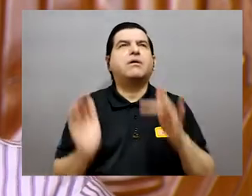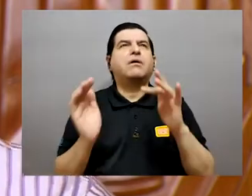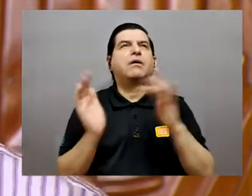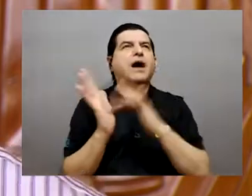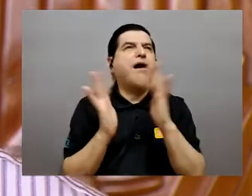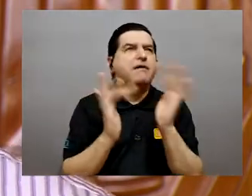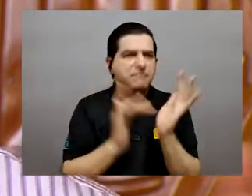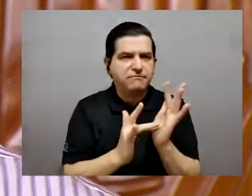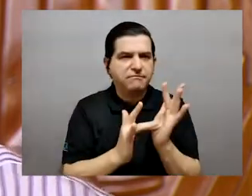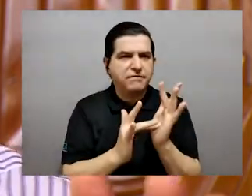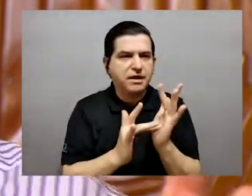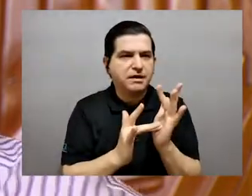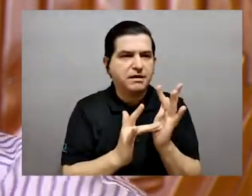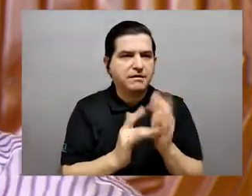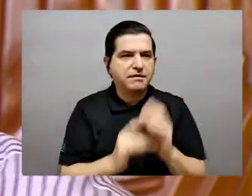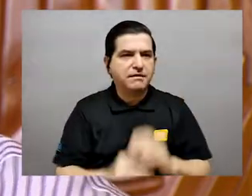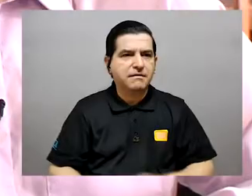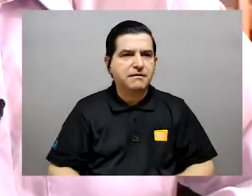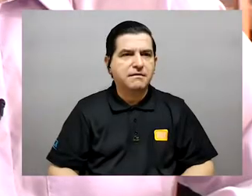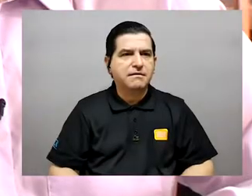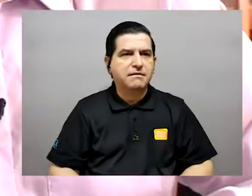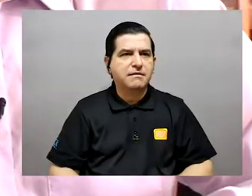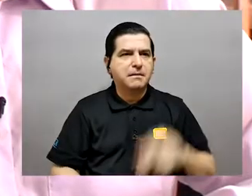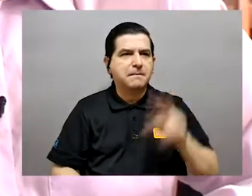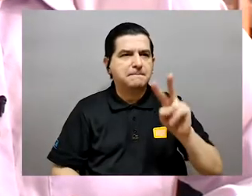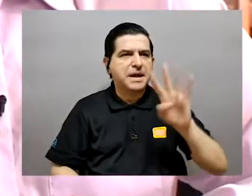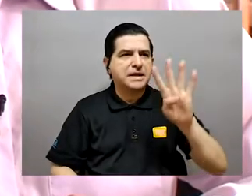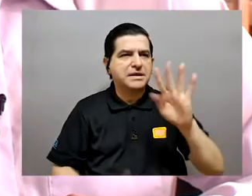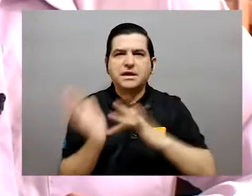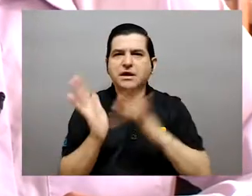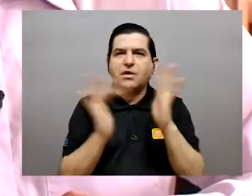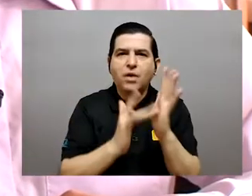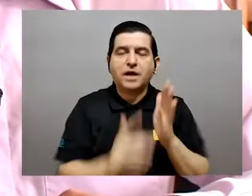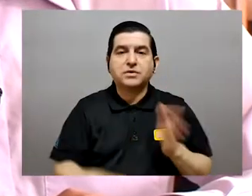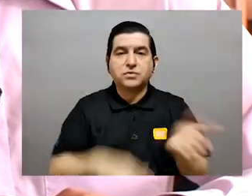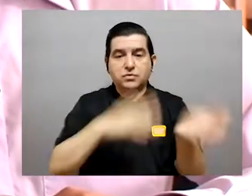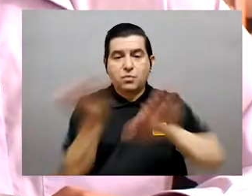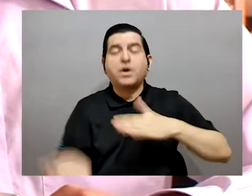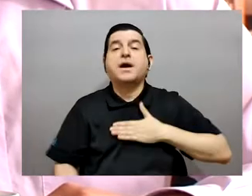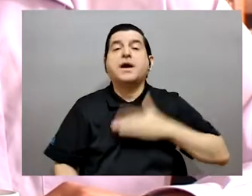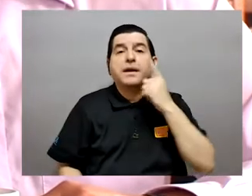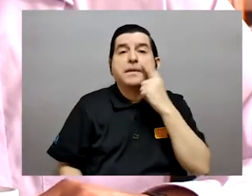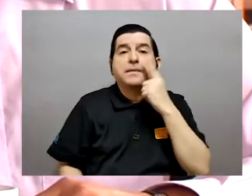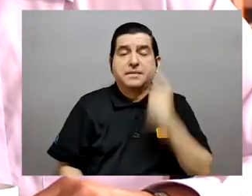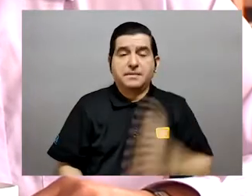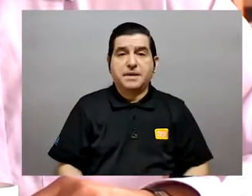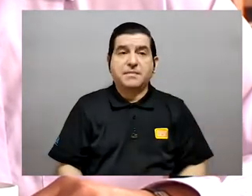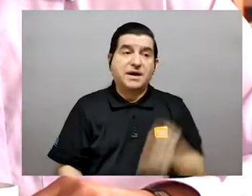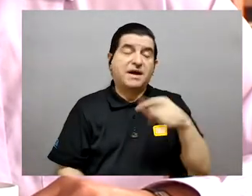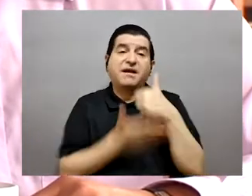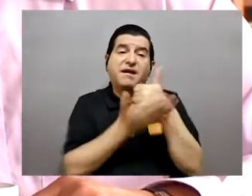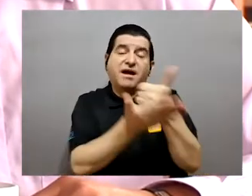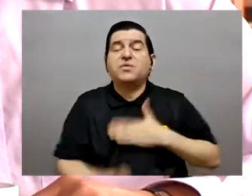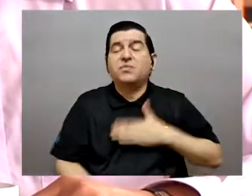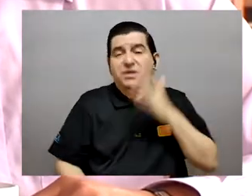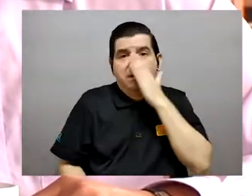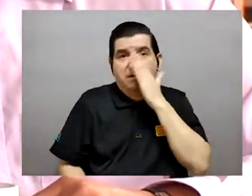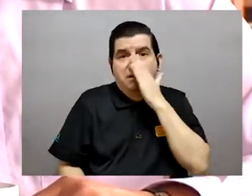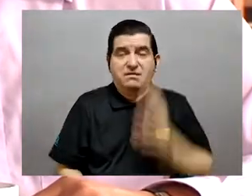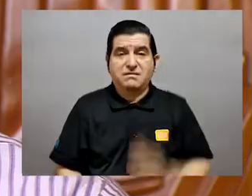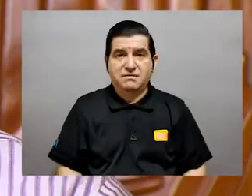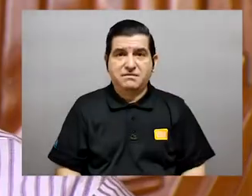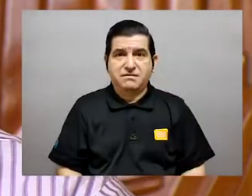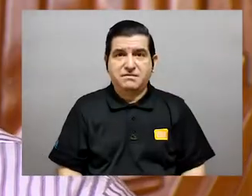ya yo había más o menos visto que si papá no estaba ahí ayudando, el asunto iba a ser duro para